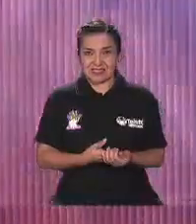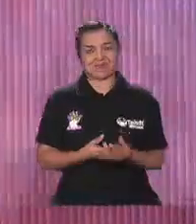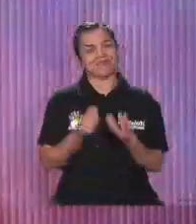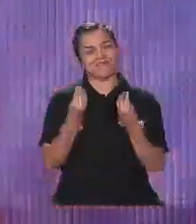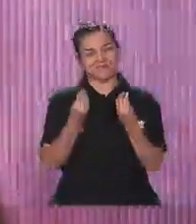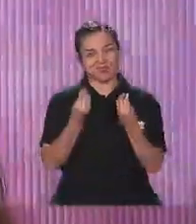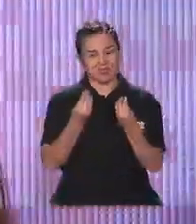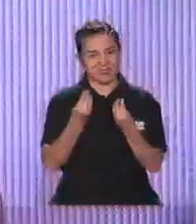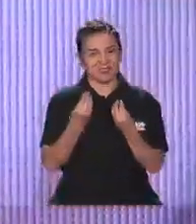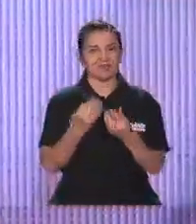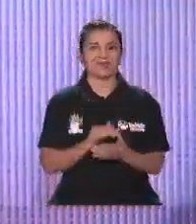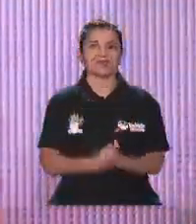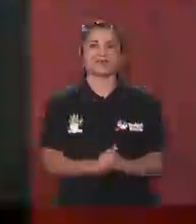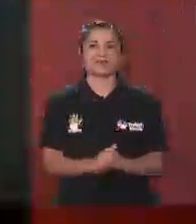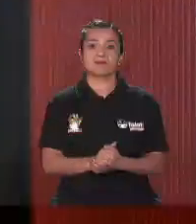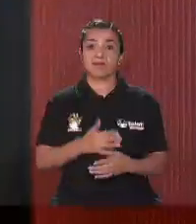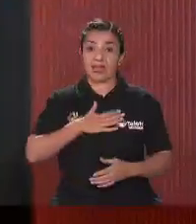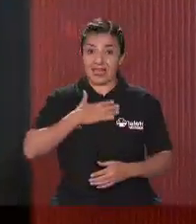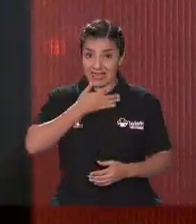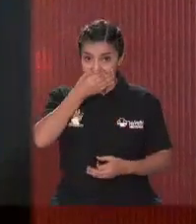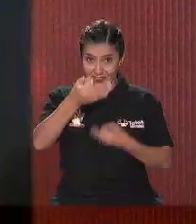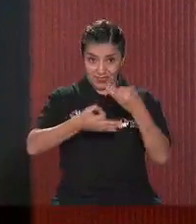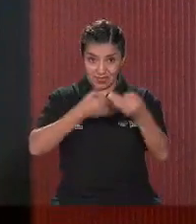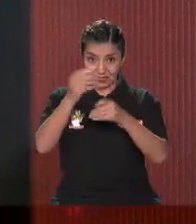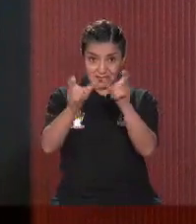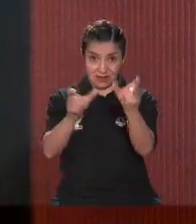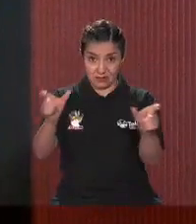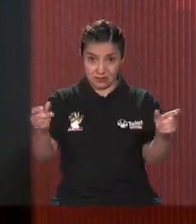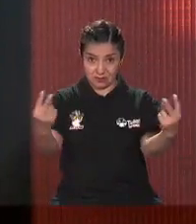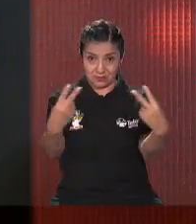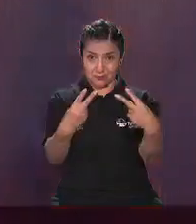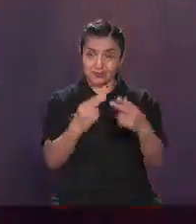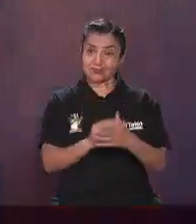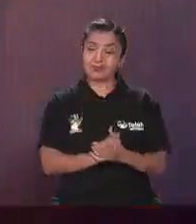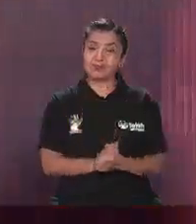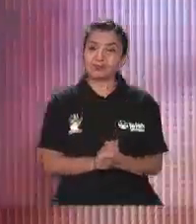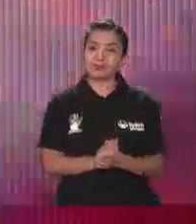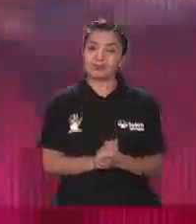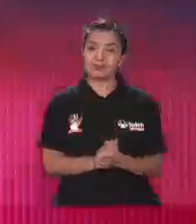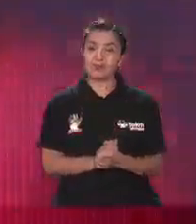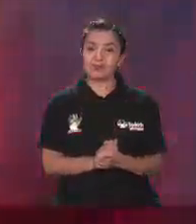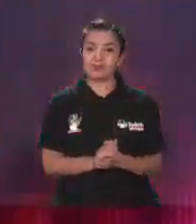Mucho. ¿Quieres decirle algo a la gente?